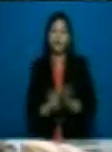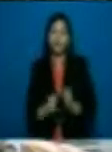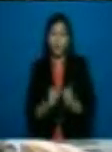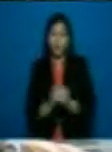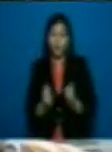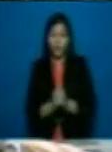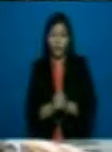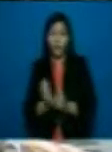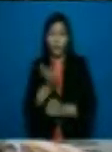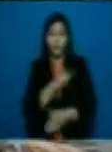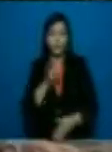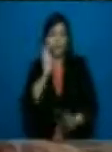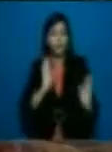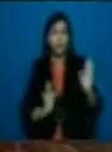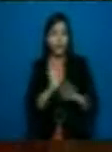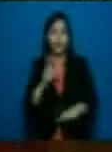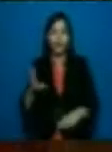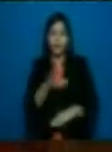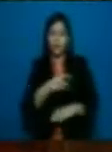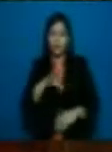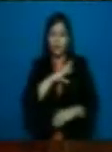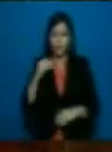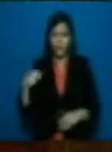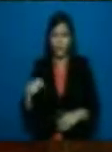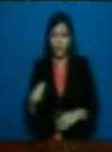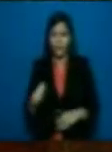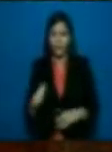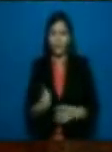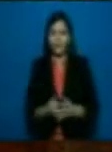sobre nuestra familia centroamericana